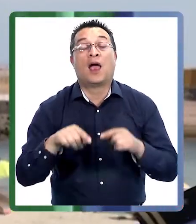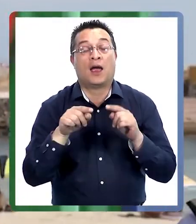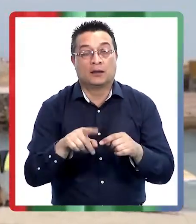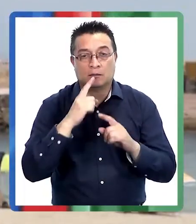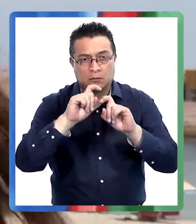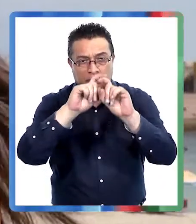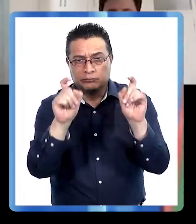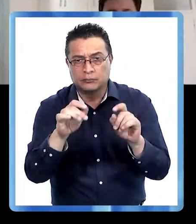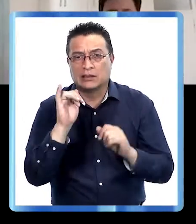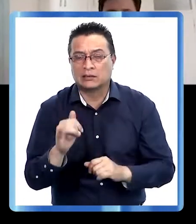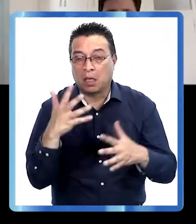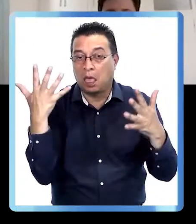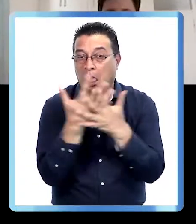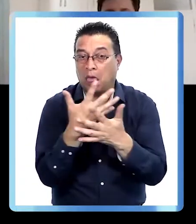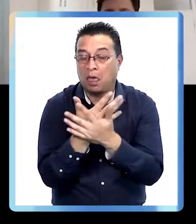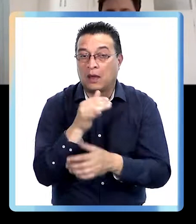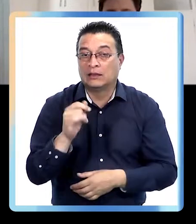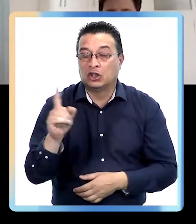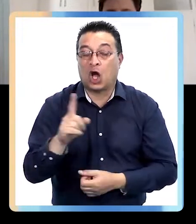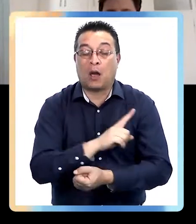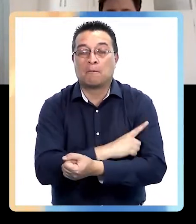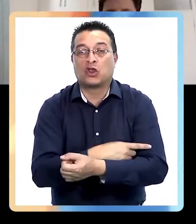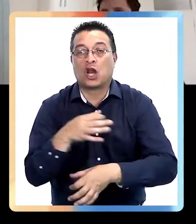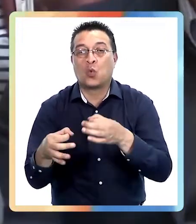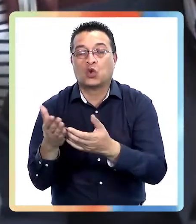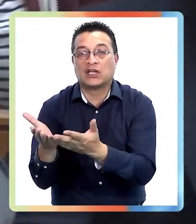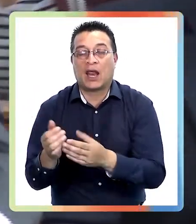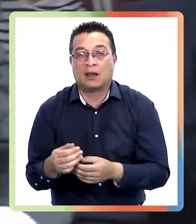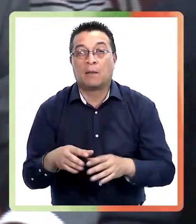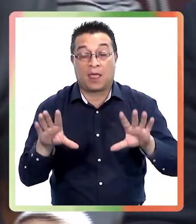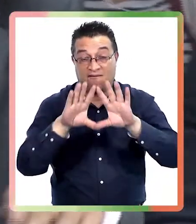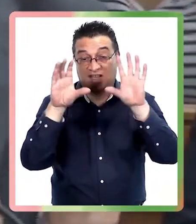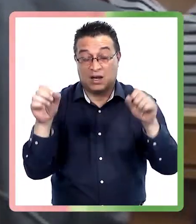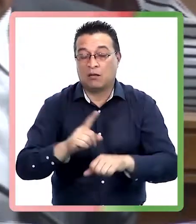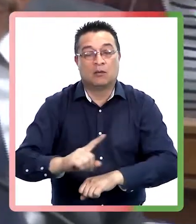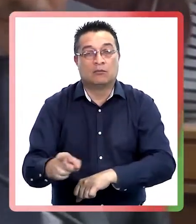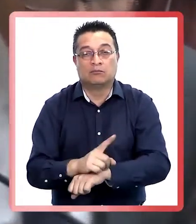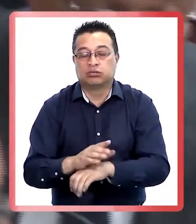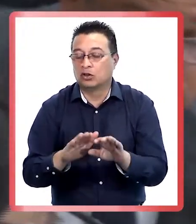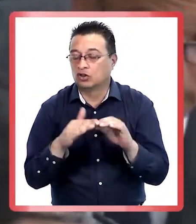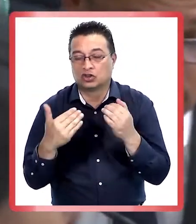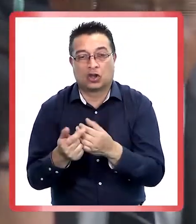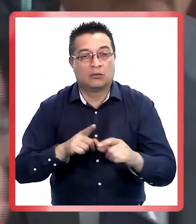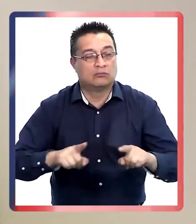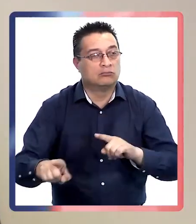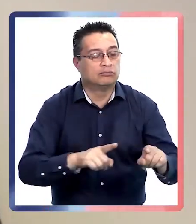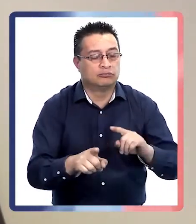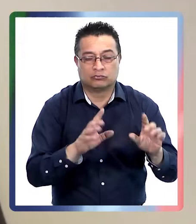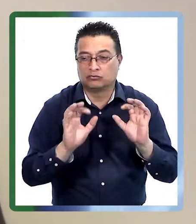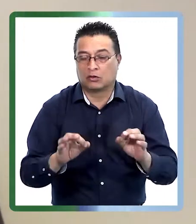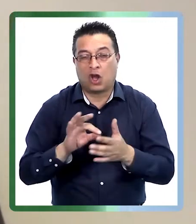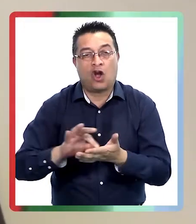interrogante que queda abierta es si hubo o no negligencia por parte del Poder Judicial. La Fiscalía inmediatamente realizó todas las gestiones y